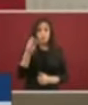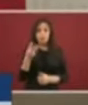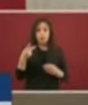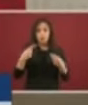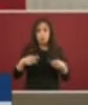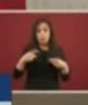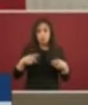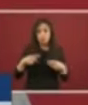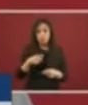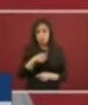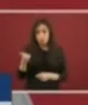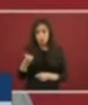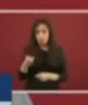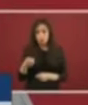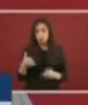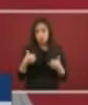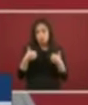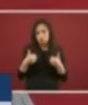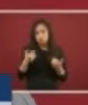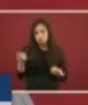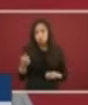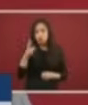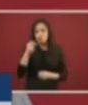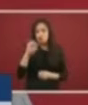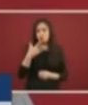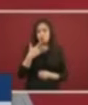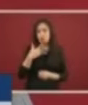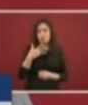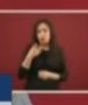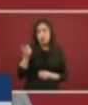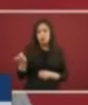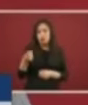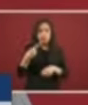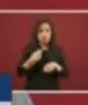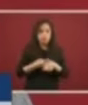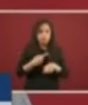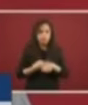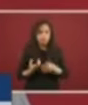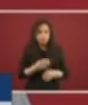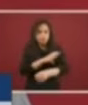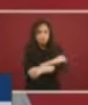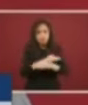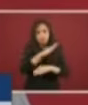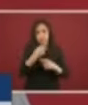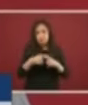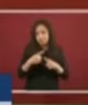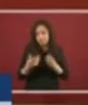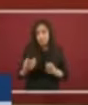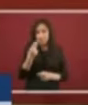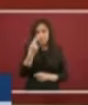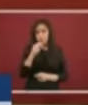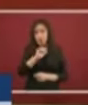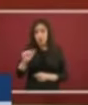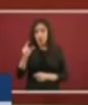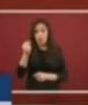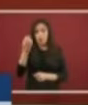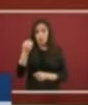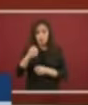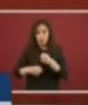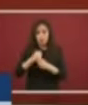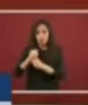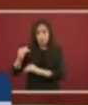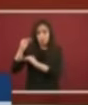todavía de poder ya con datos estadísticos y con datos de la vigilancia epidemiológica poder ya decir un poco